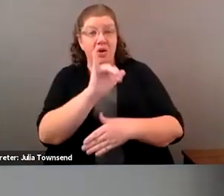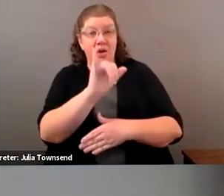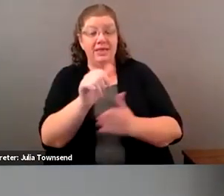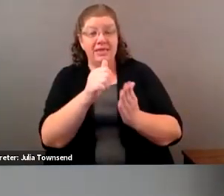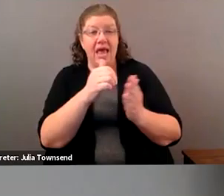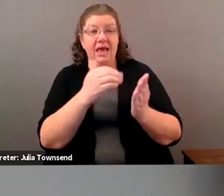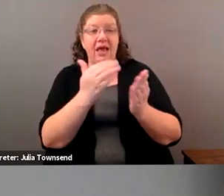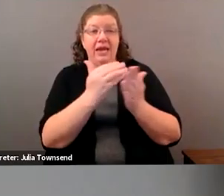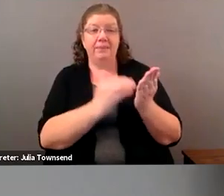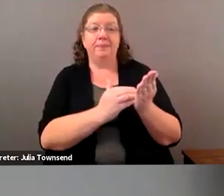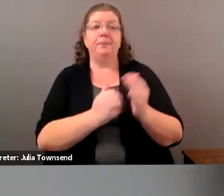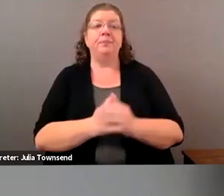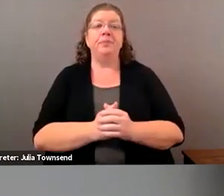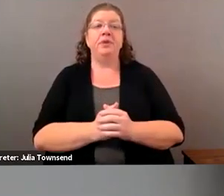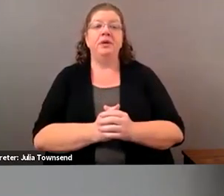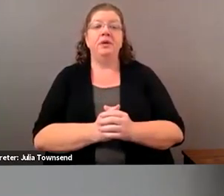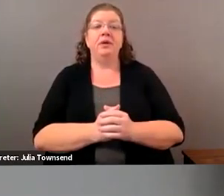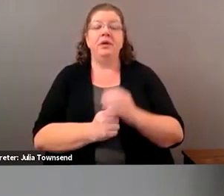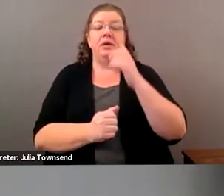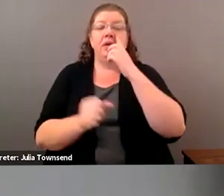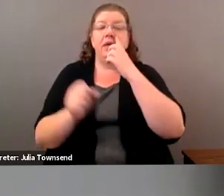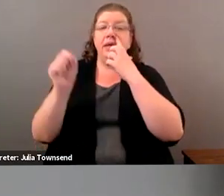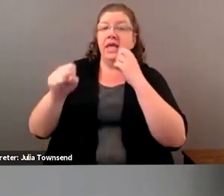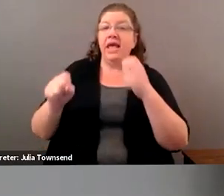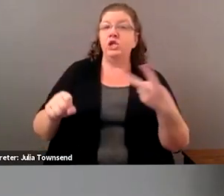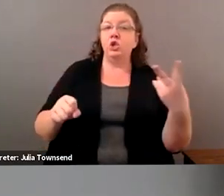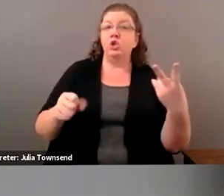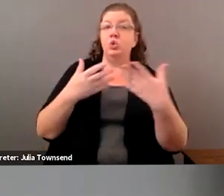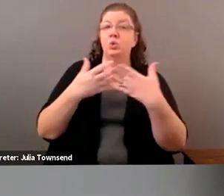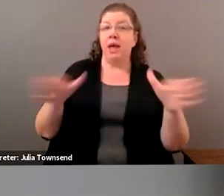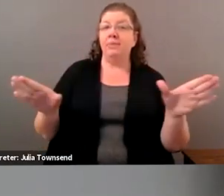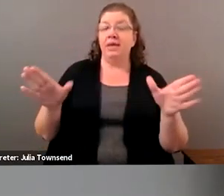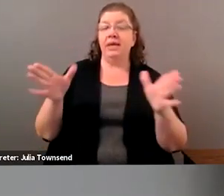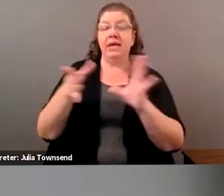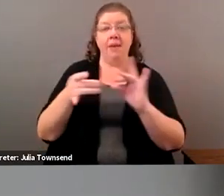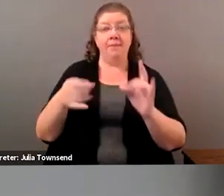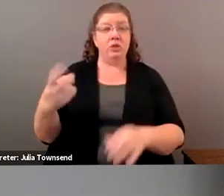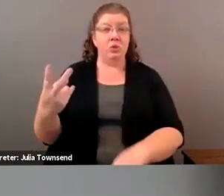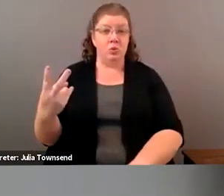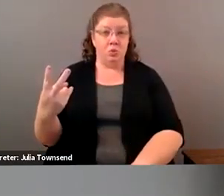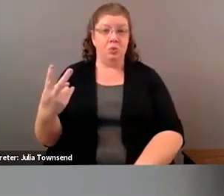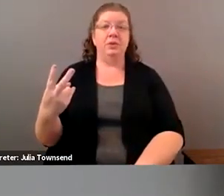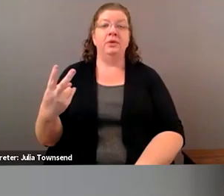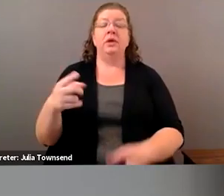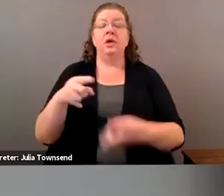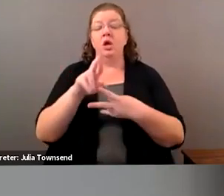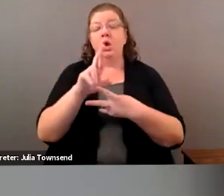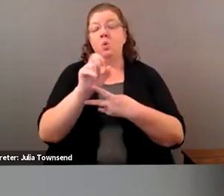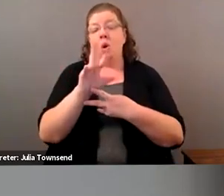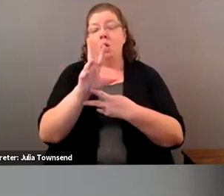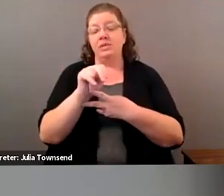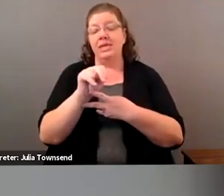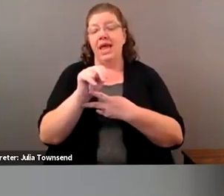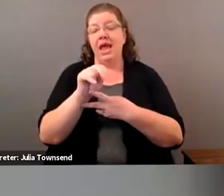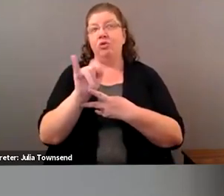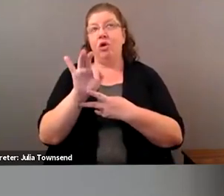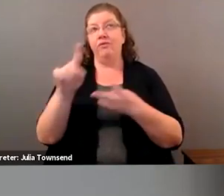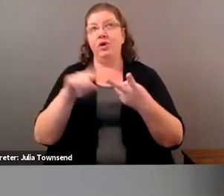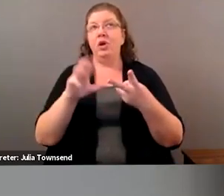asunto y presenta for tenemos dos comentarios públicos en este asunto y susan crawford y money to get